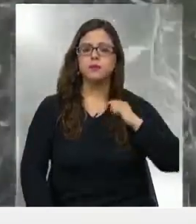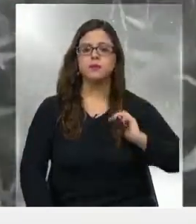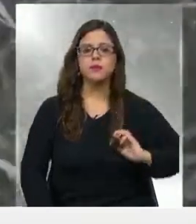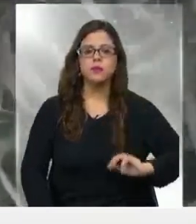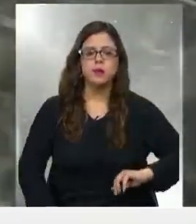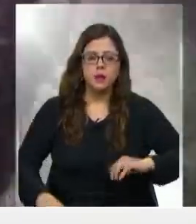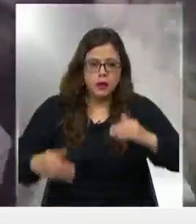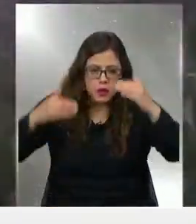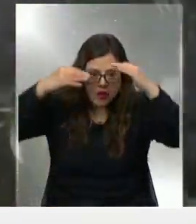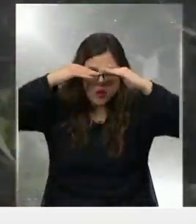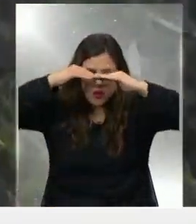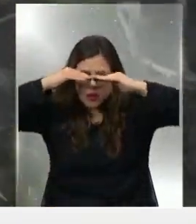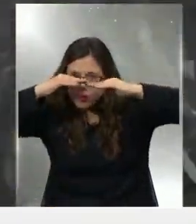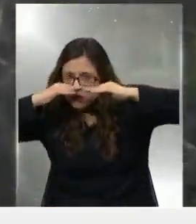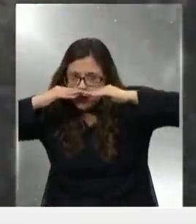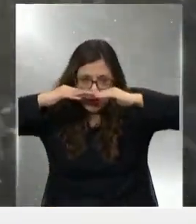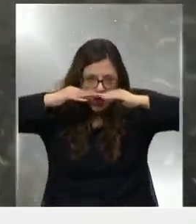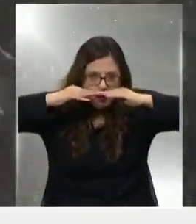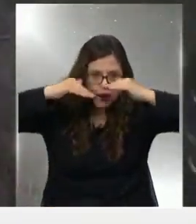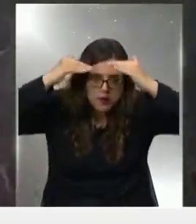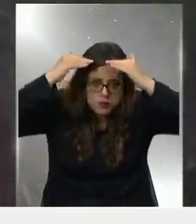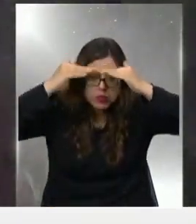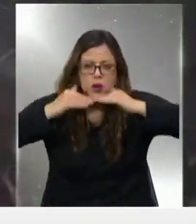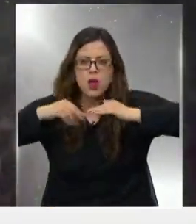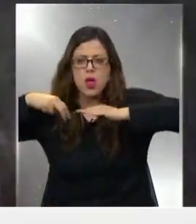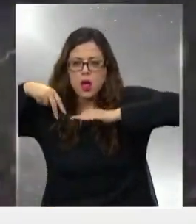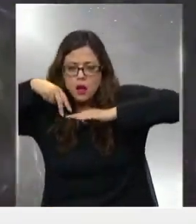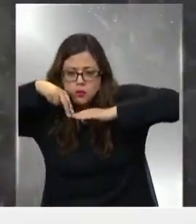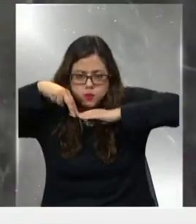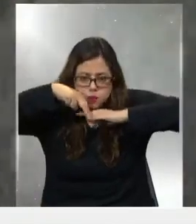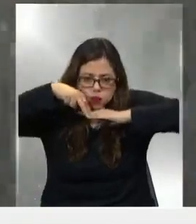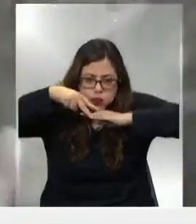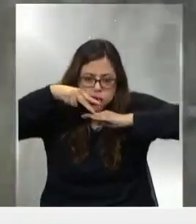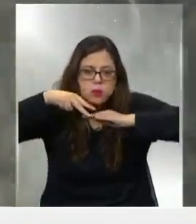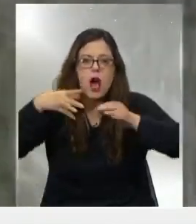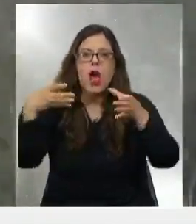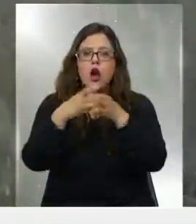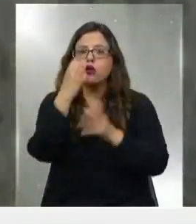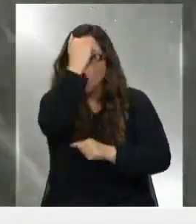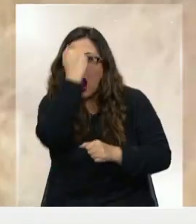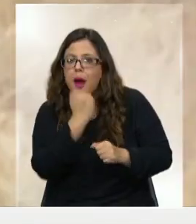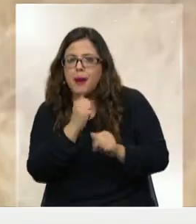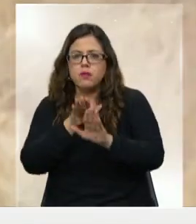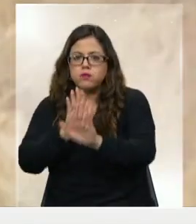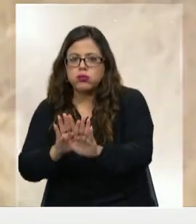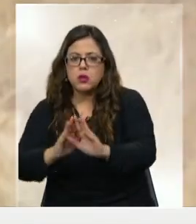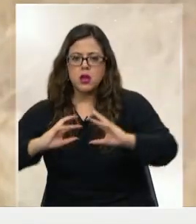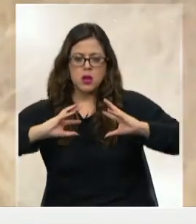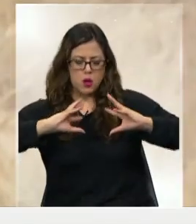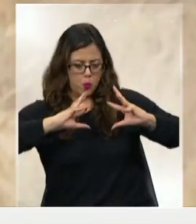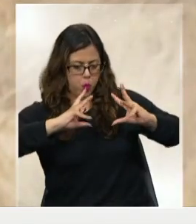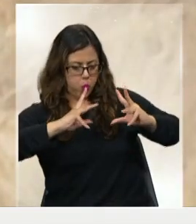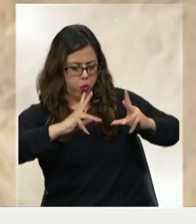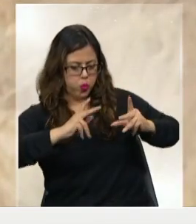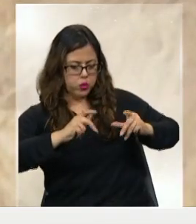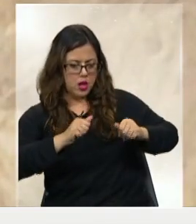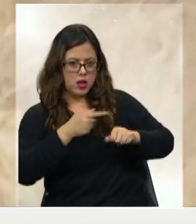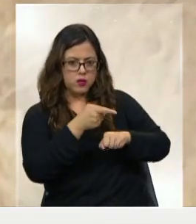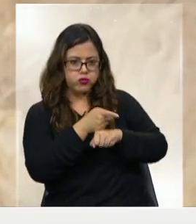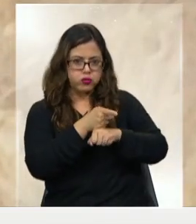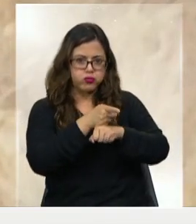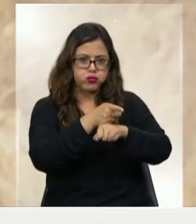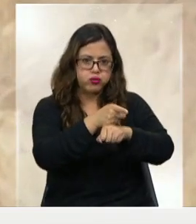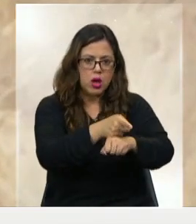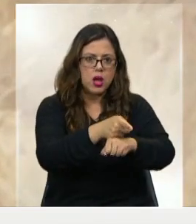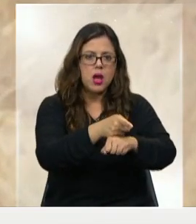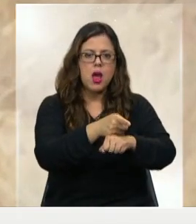Ocultarse en trincheras y luego avanzar. Así es el ataque de Hamás para frenar las tropas israelíes que ya se encuentran en la ciudad de Gaza